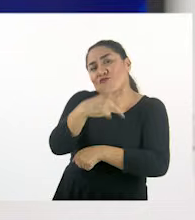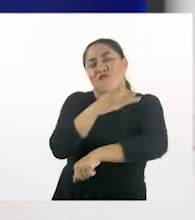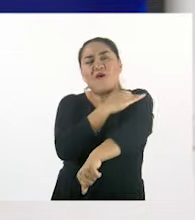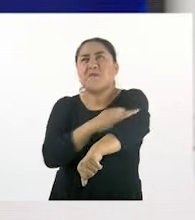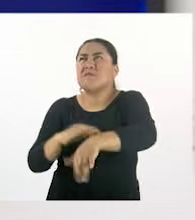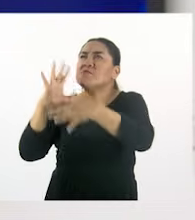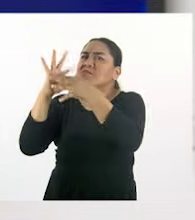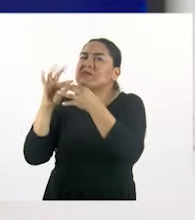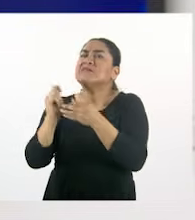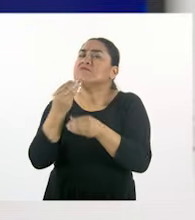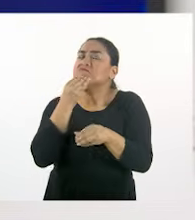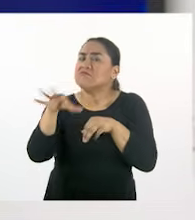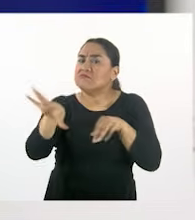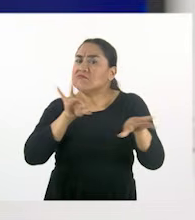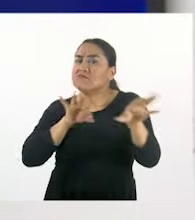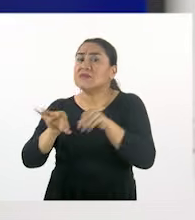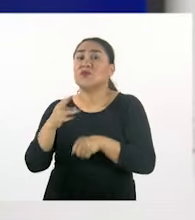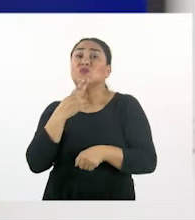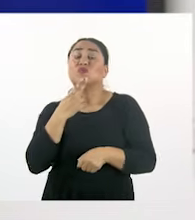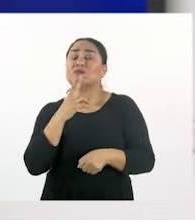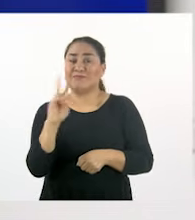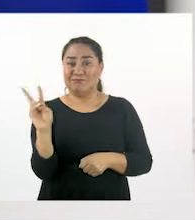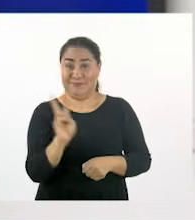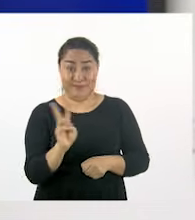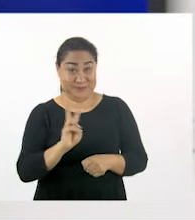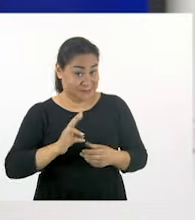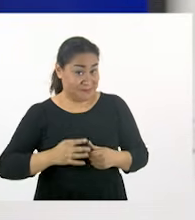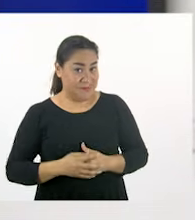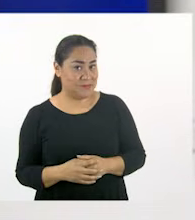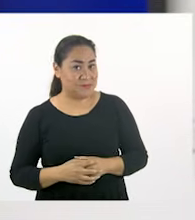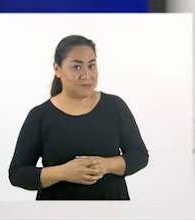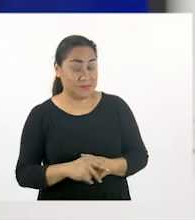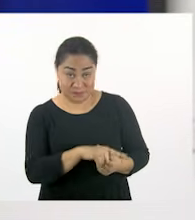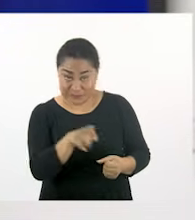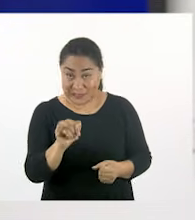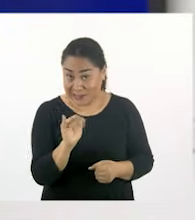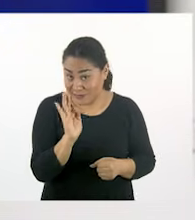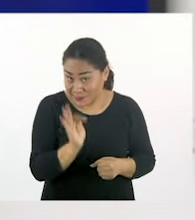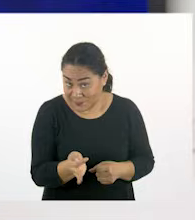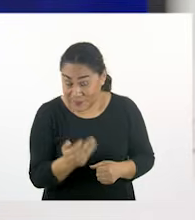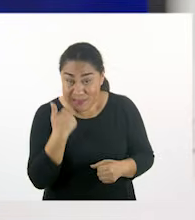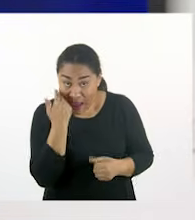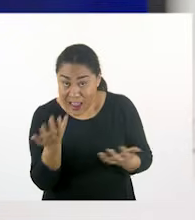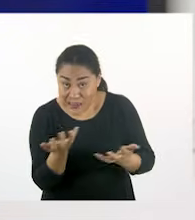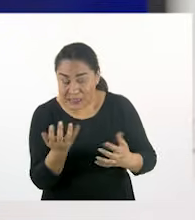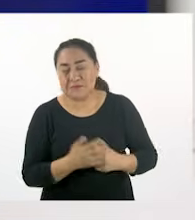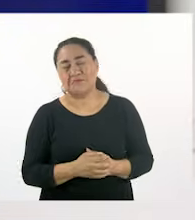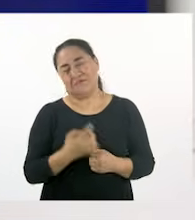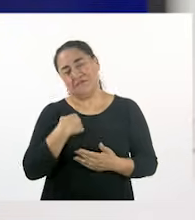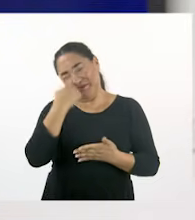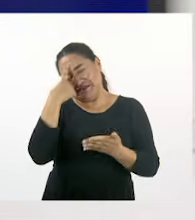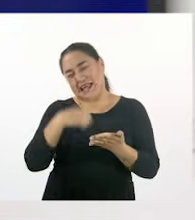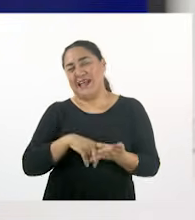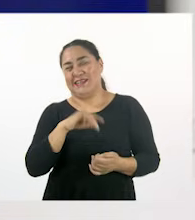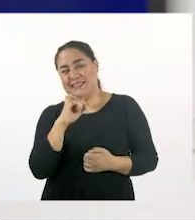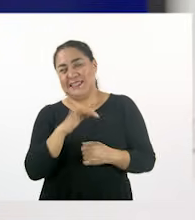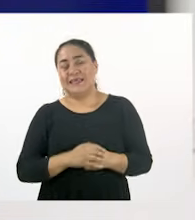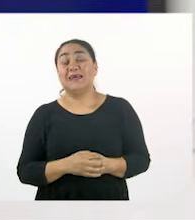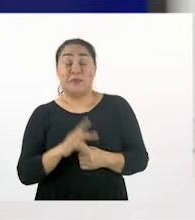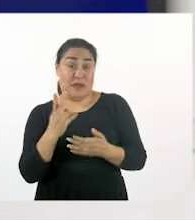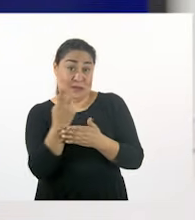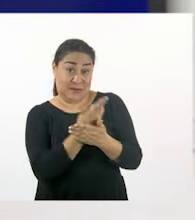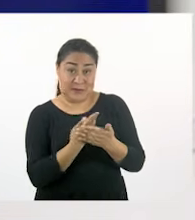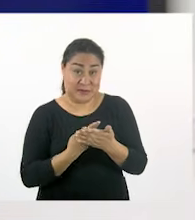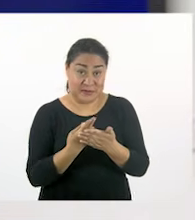dieta balanceada y nutritiva. ¿Están dispuestos a este reto? Yo estoy que sí. Pero no solamente es